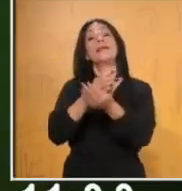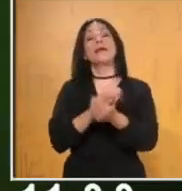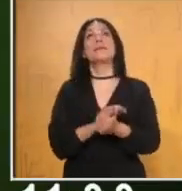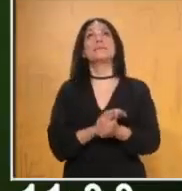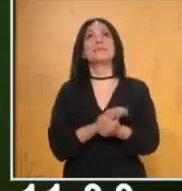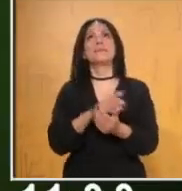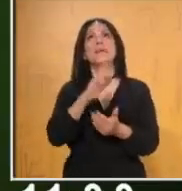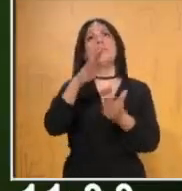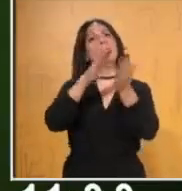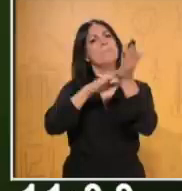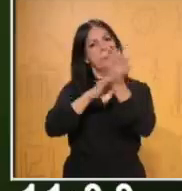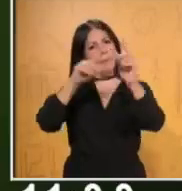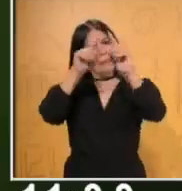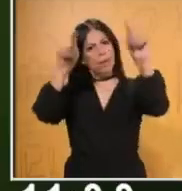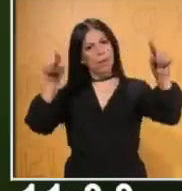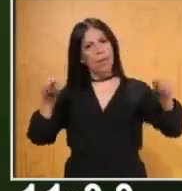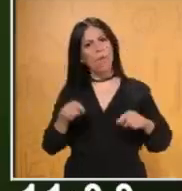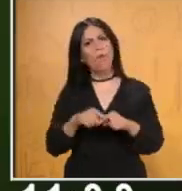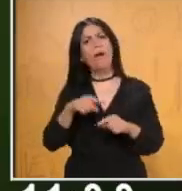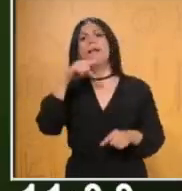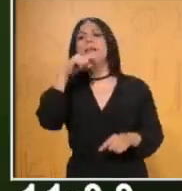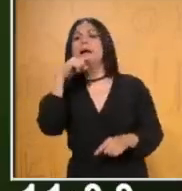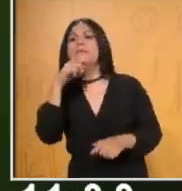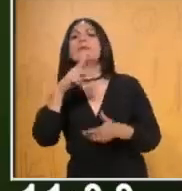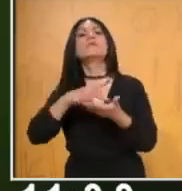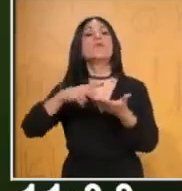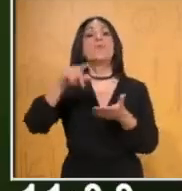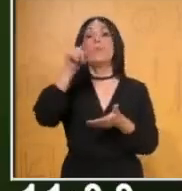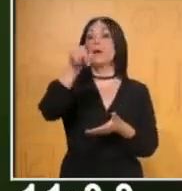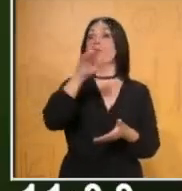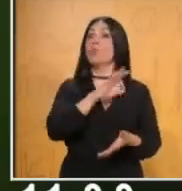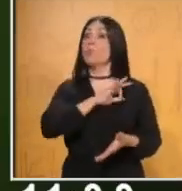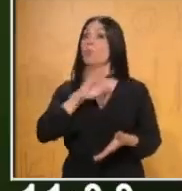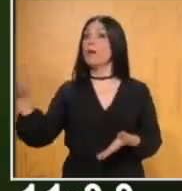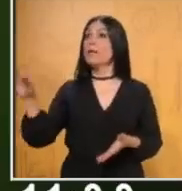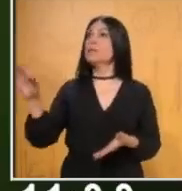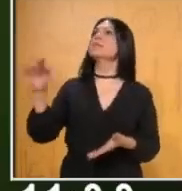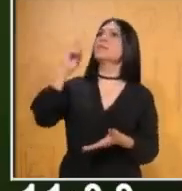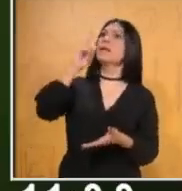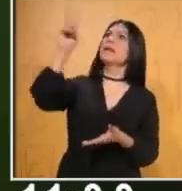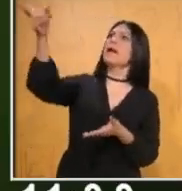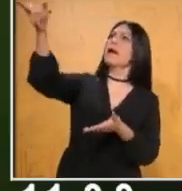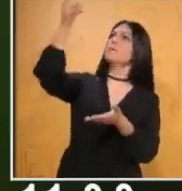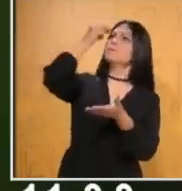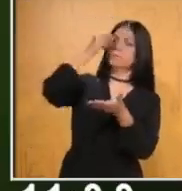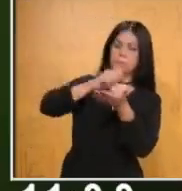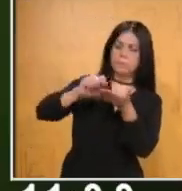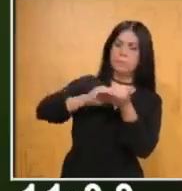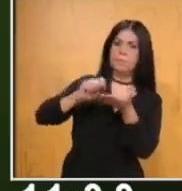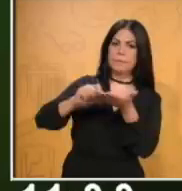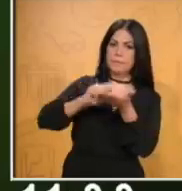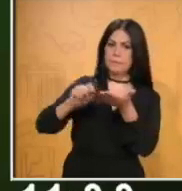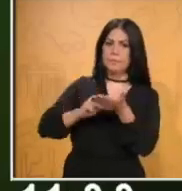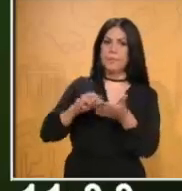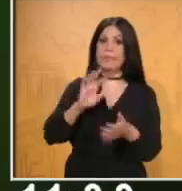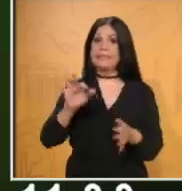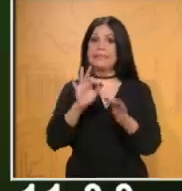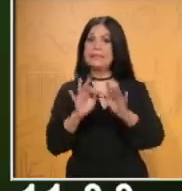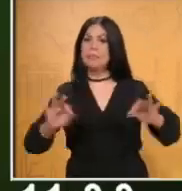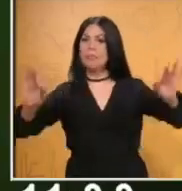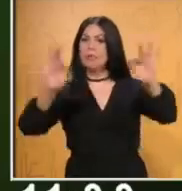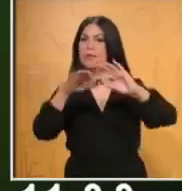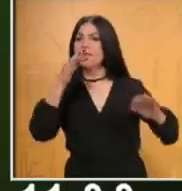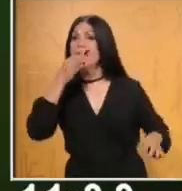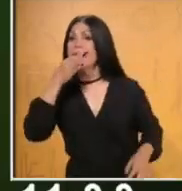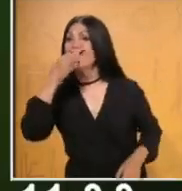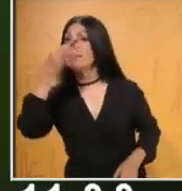alguna hoja de máquina, algún lápiz o pluma para que puedas tomar apuntes durante el desarrollo de la clase. Es importante mencionar que al final